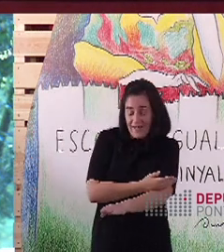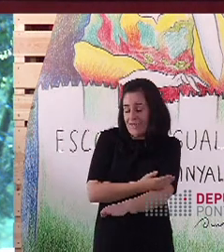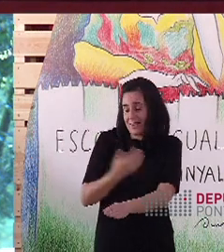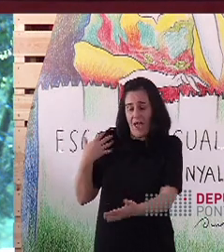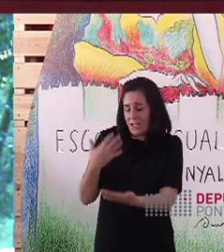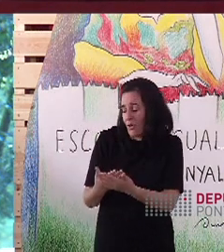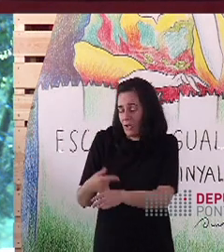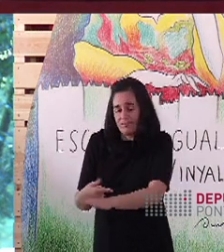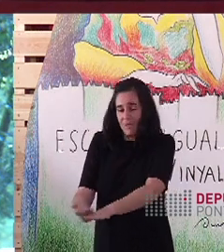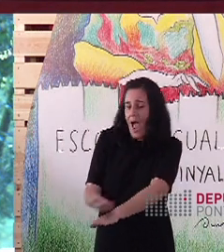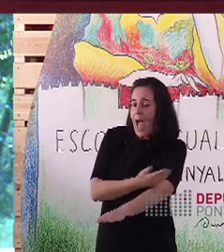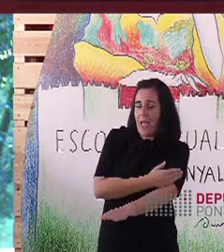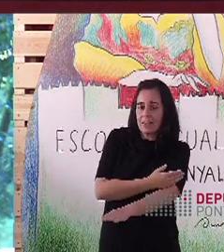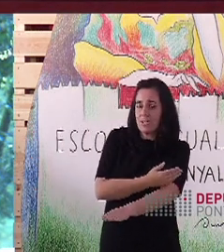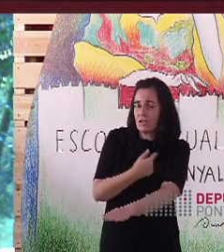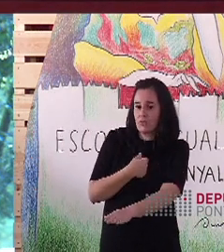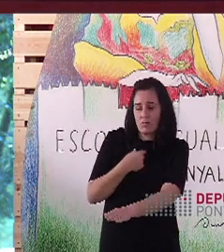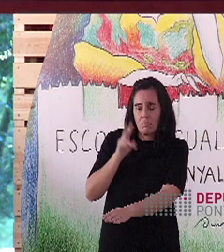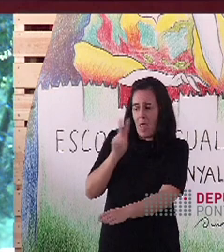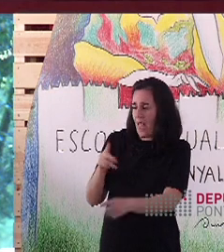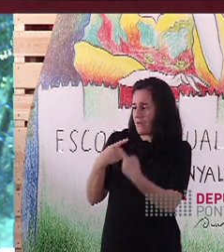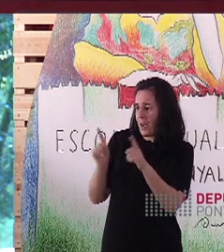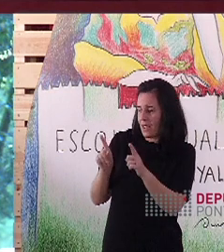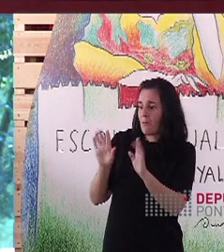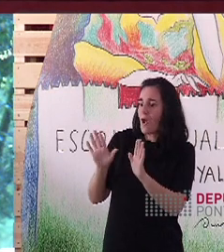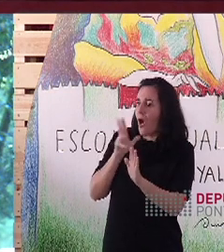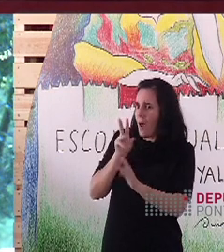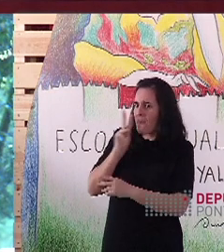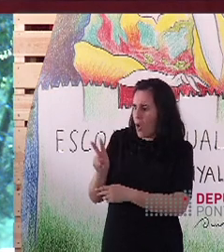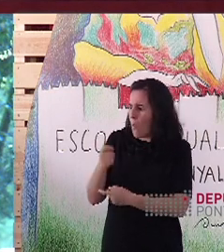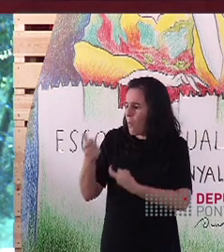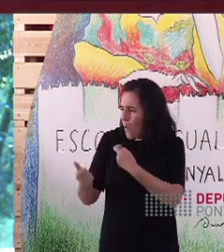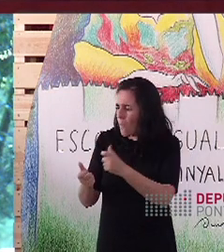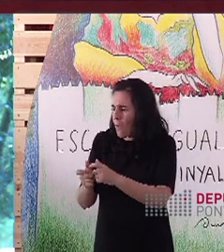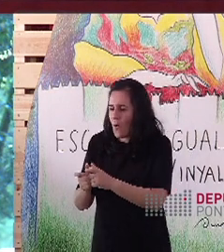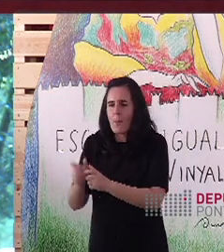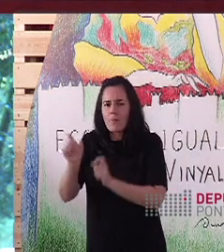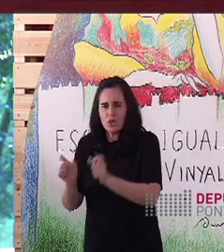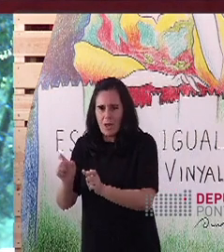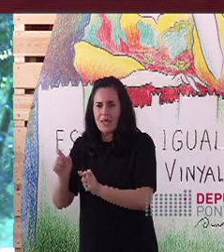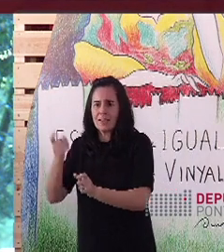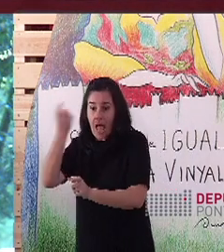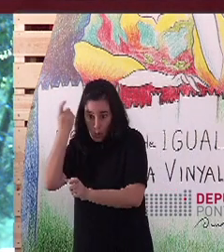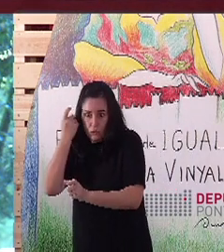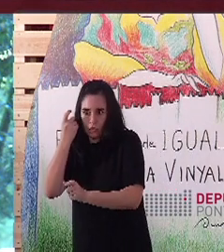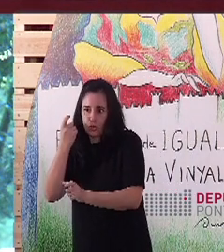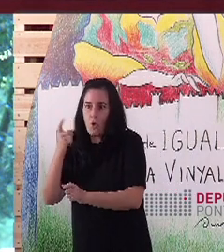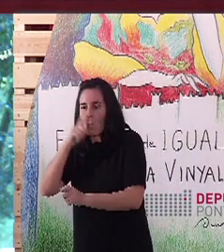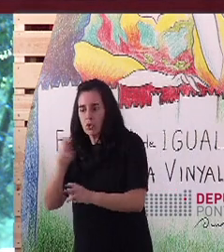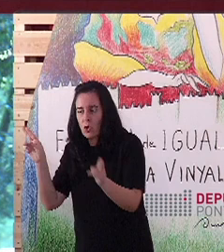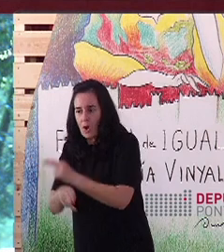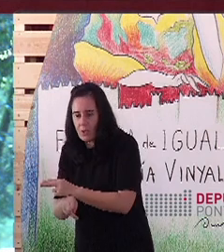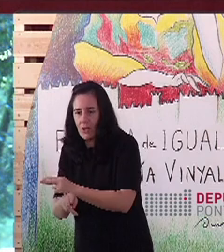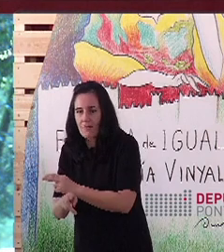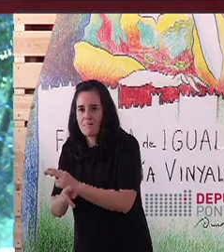no leí esto de esta manera. Se ha ido creando una masa crítica abolicionista entre el alumnado. A este